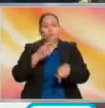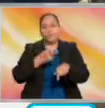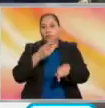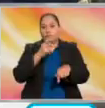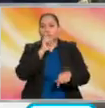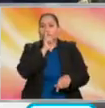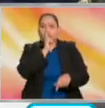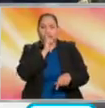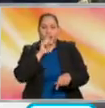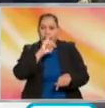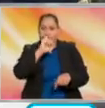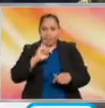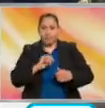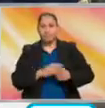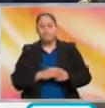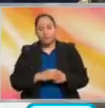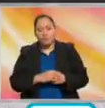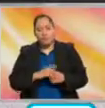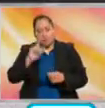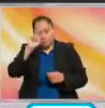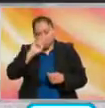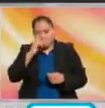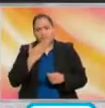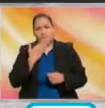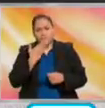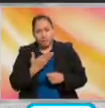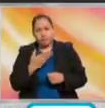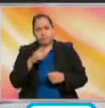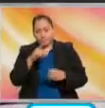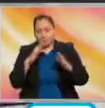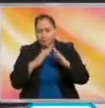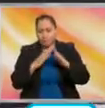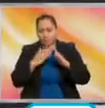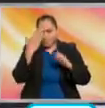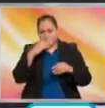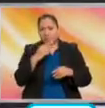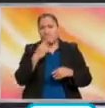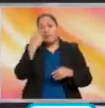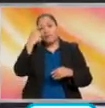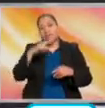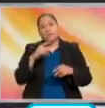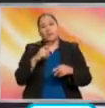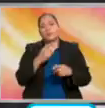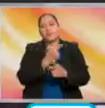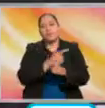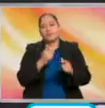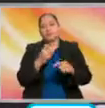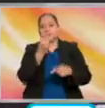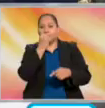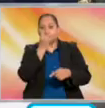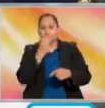Grandísimas recomendaciones para todos en casa, que pues ya sabemos que esta es una opción muy buena para cualquier hora del día.